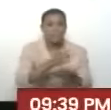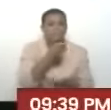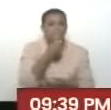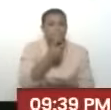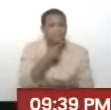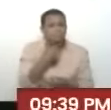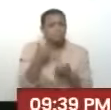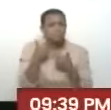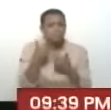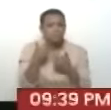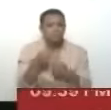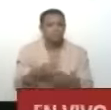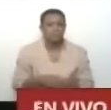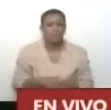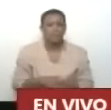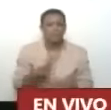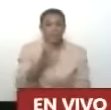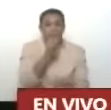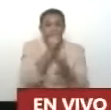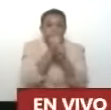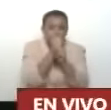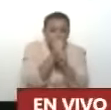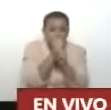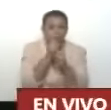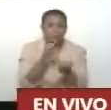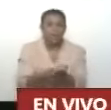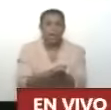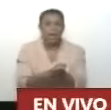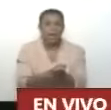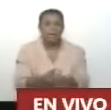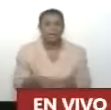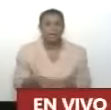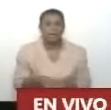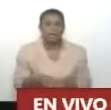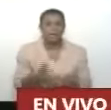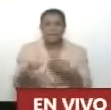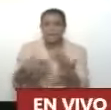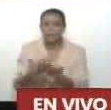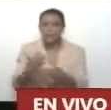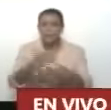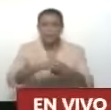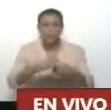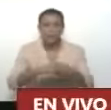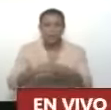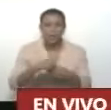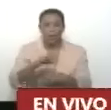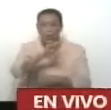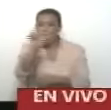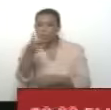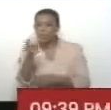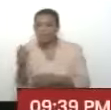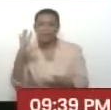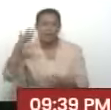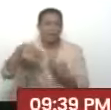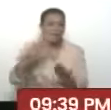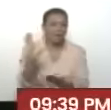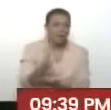Hermosísimo. De Tucupita a Maracaibo, de Ciudad Guayana a